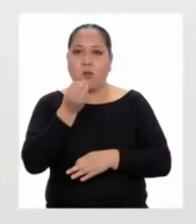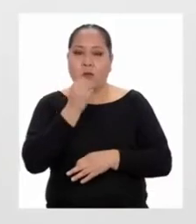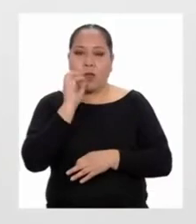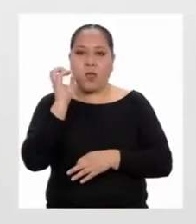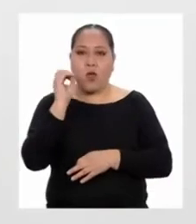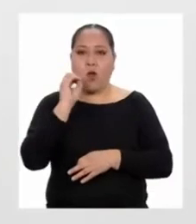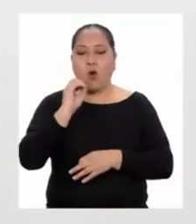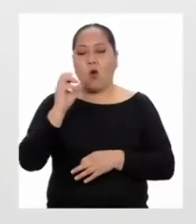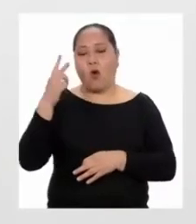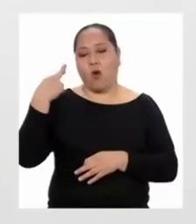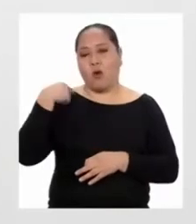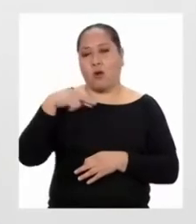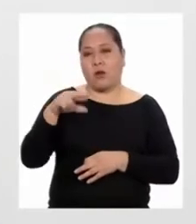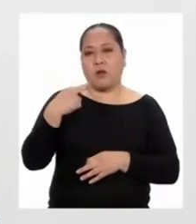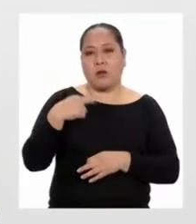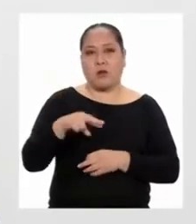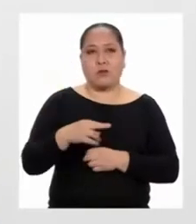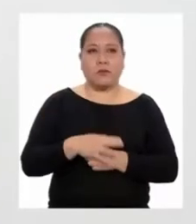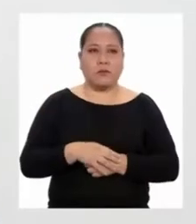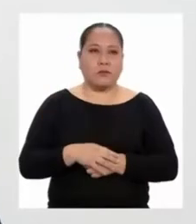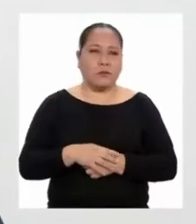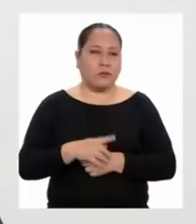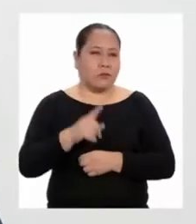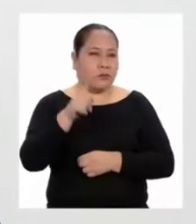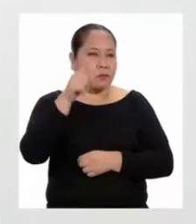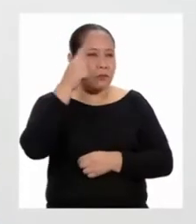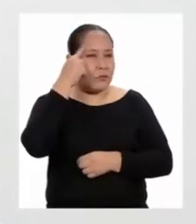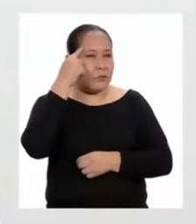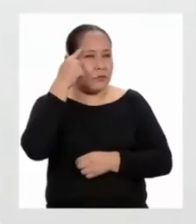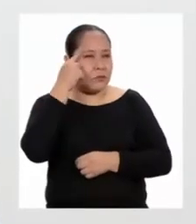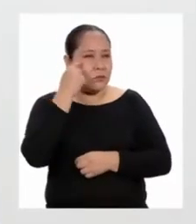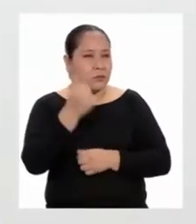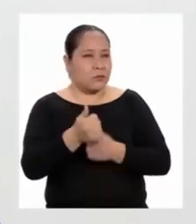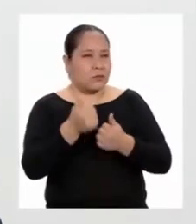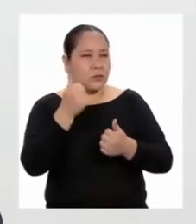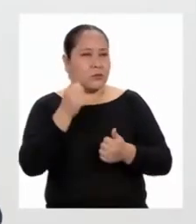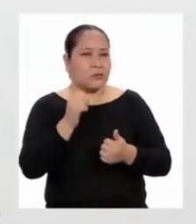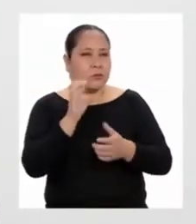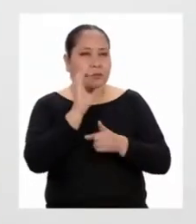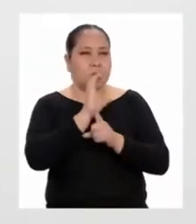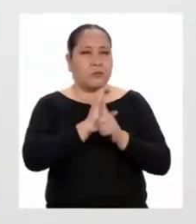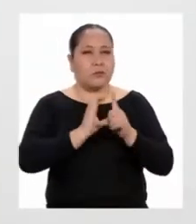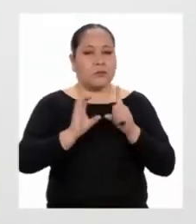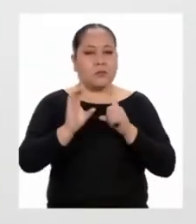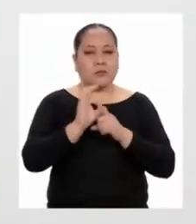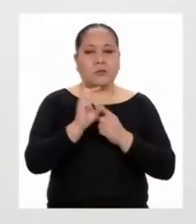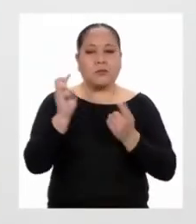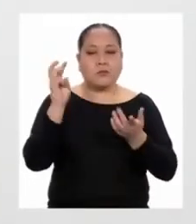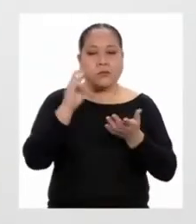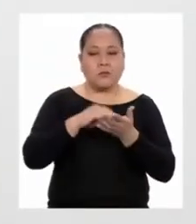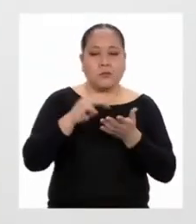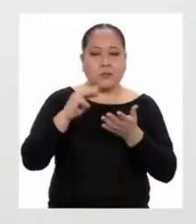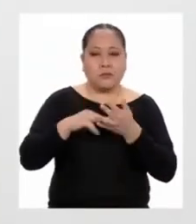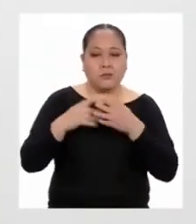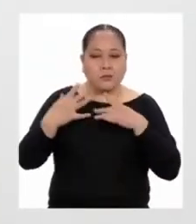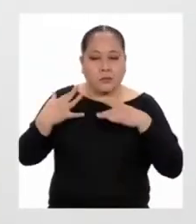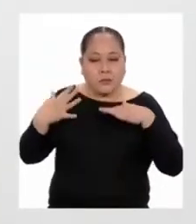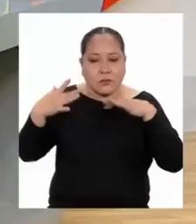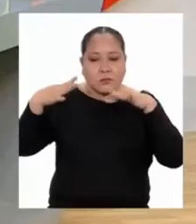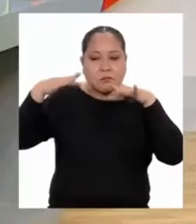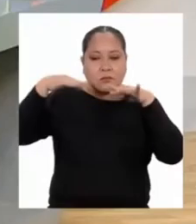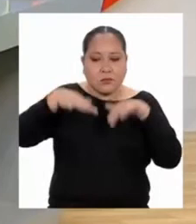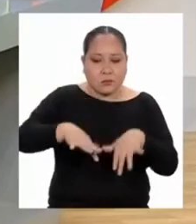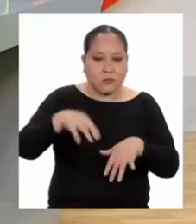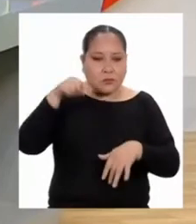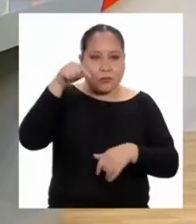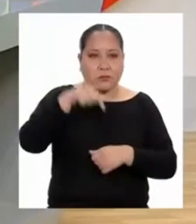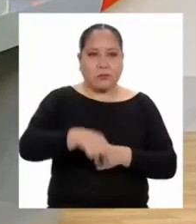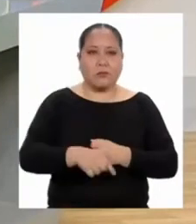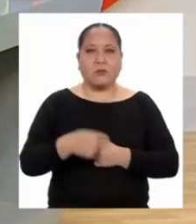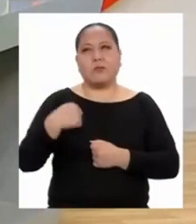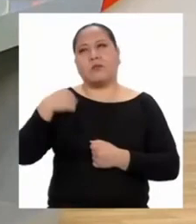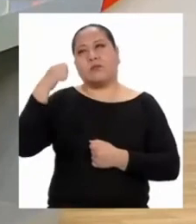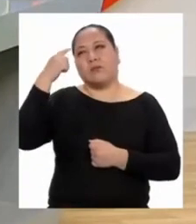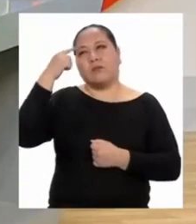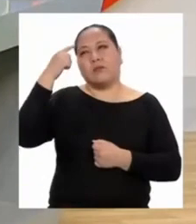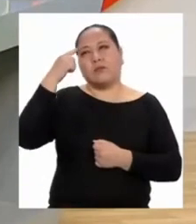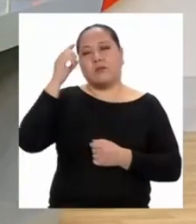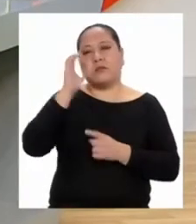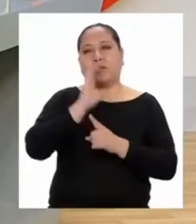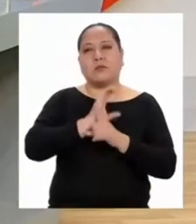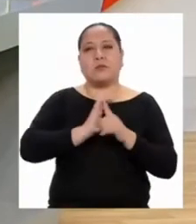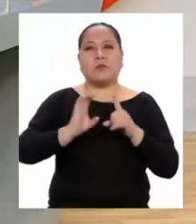religión. ¿Cuál dirías que es la cultura con mayor influencia en la nuestra? Yo creo que la